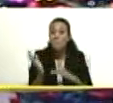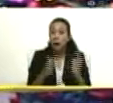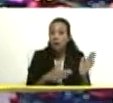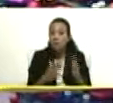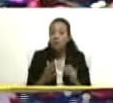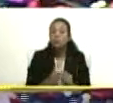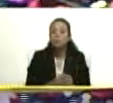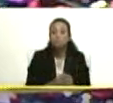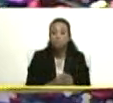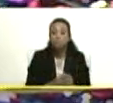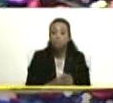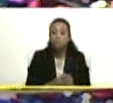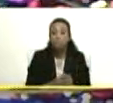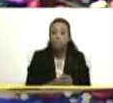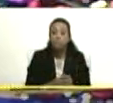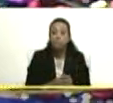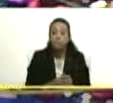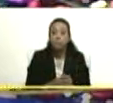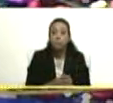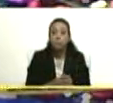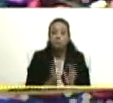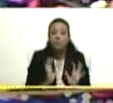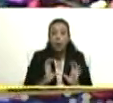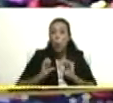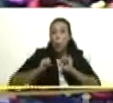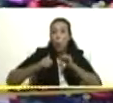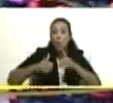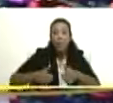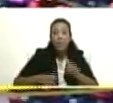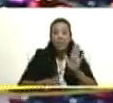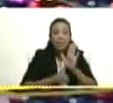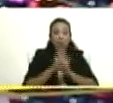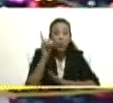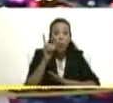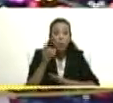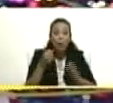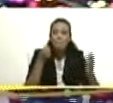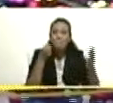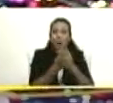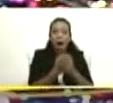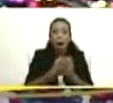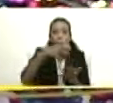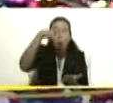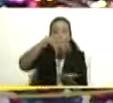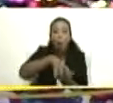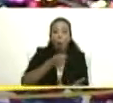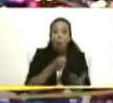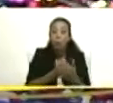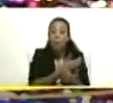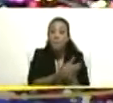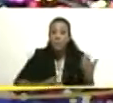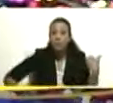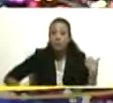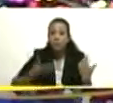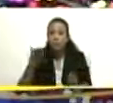de marzo, en pleno desarrollo del golpe de Estado,